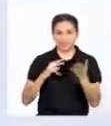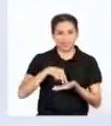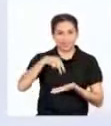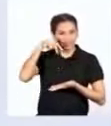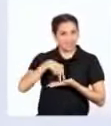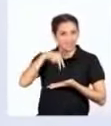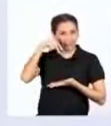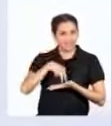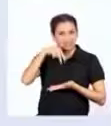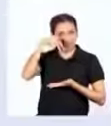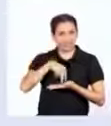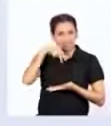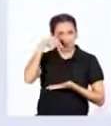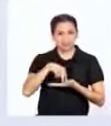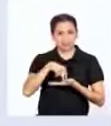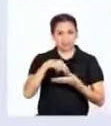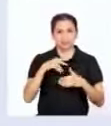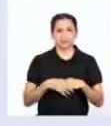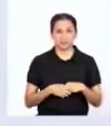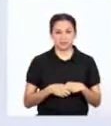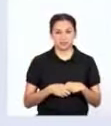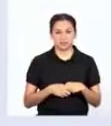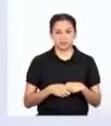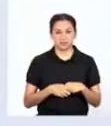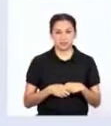B, que es saltar.